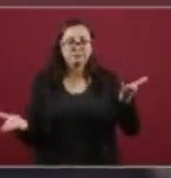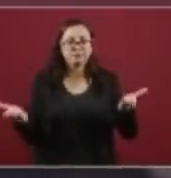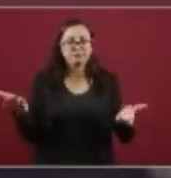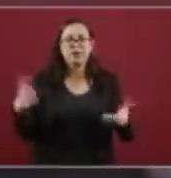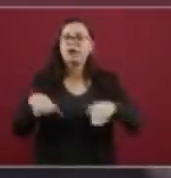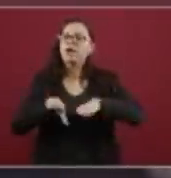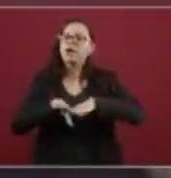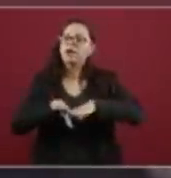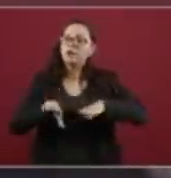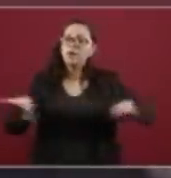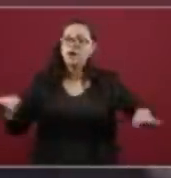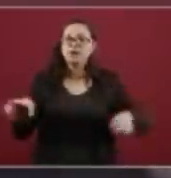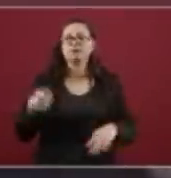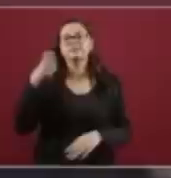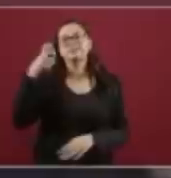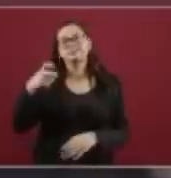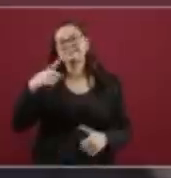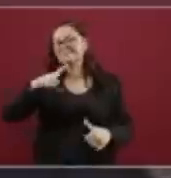corrupción.